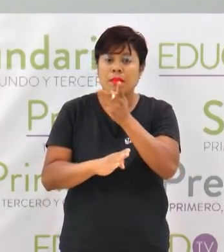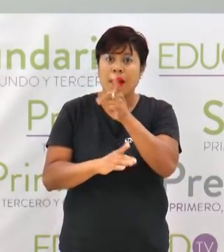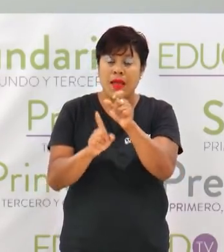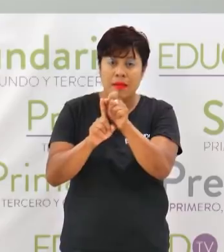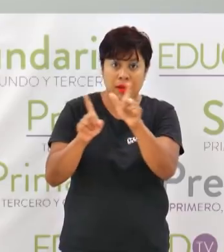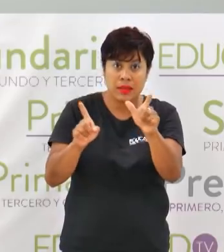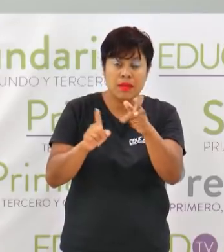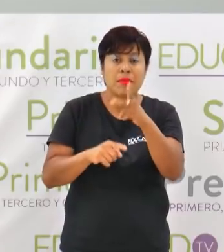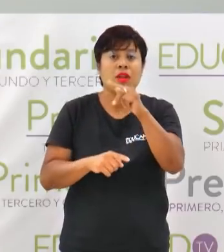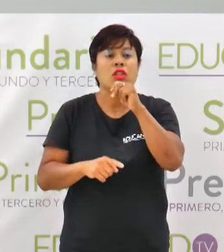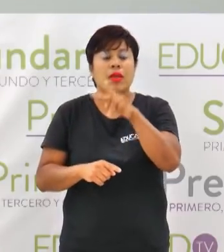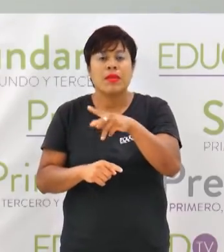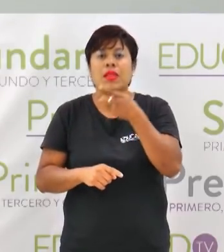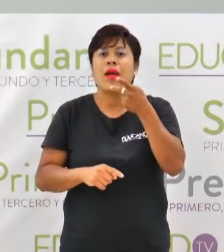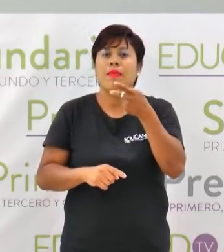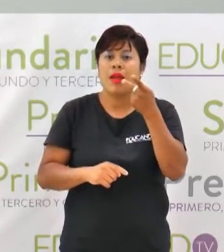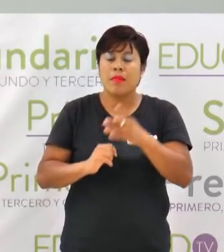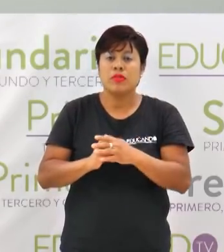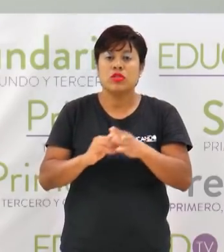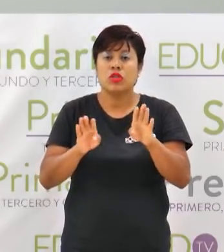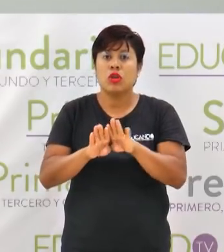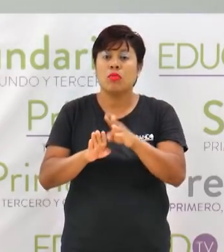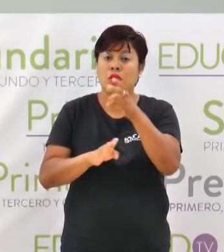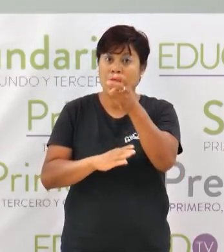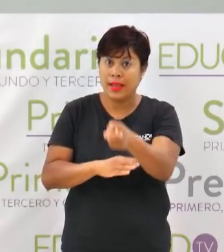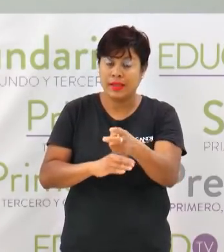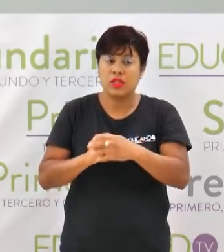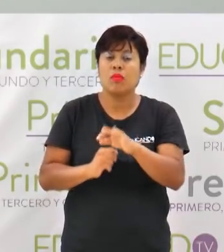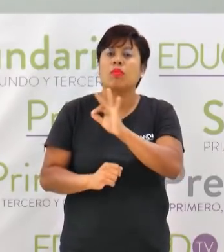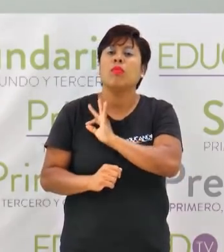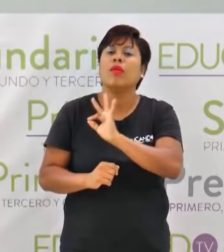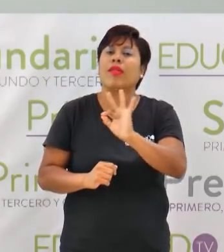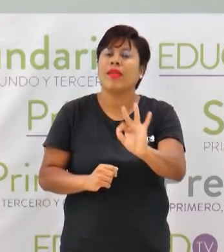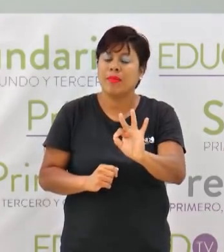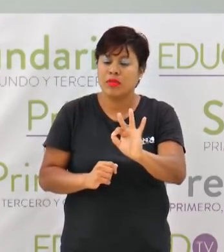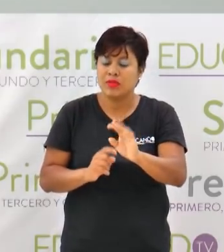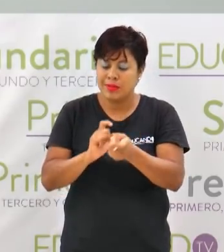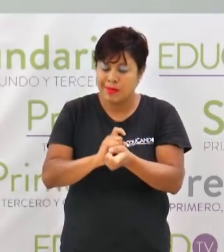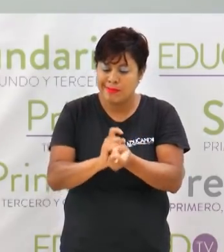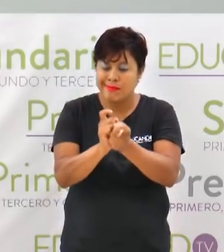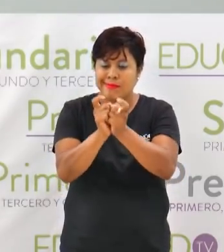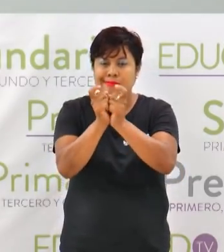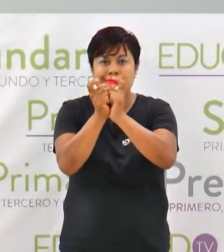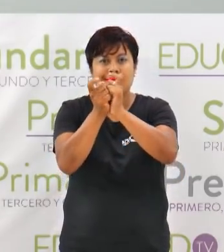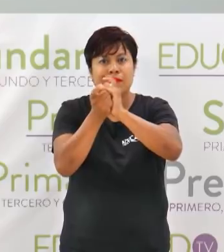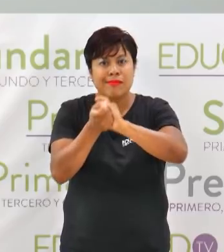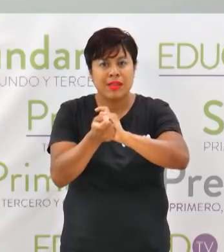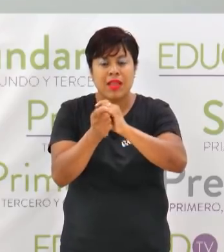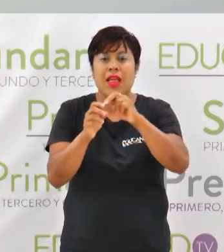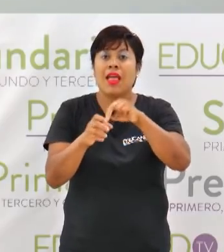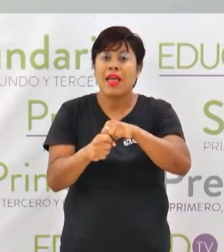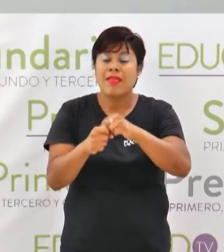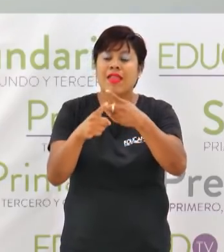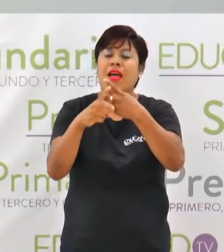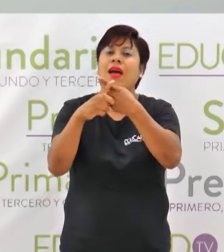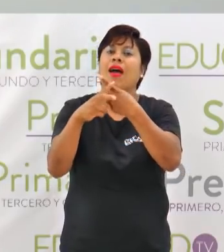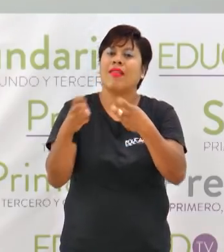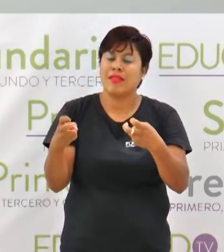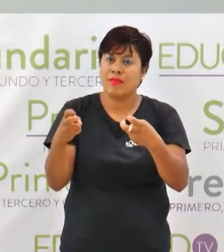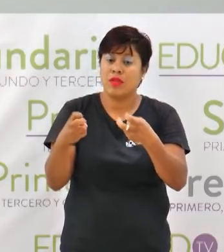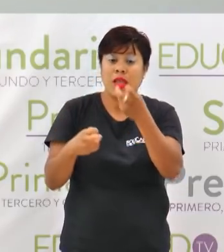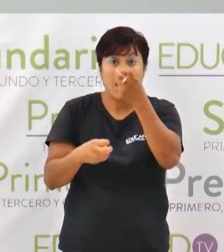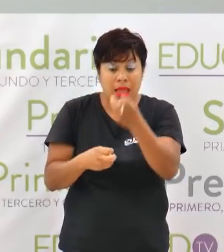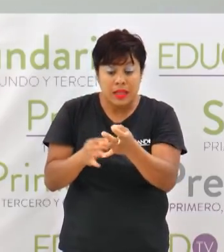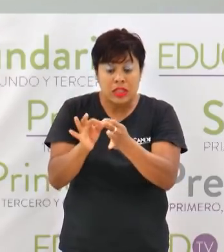frases, pero también hablamos de cómo esas frases podíamos convertirlas en adjetivos.